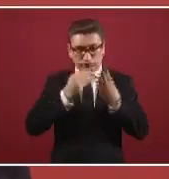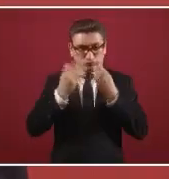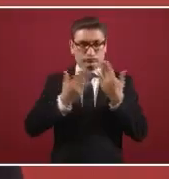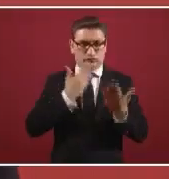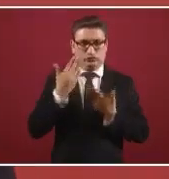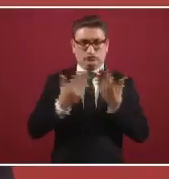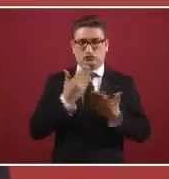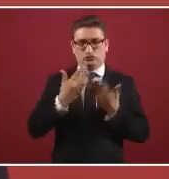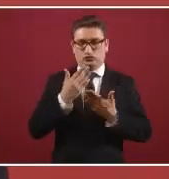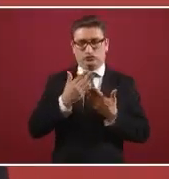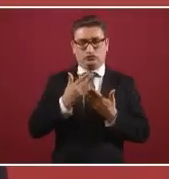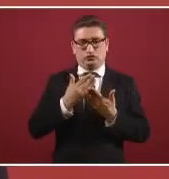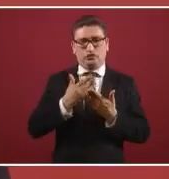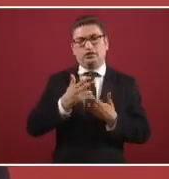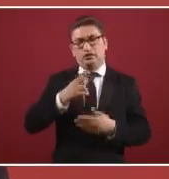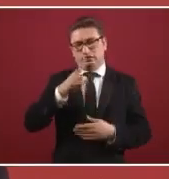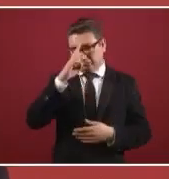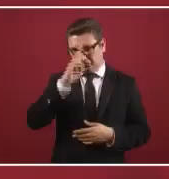más los rechazados.